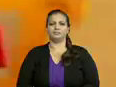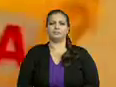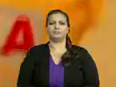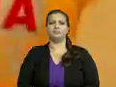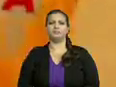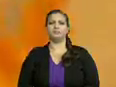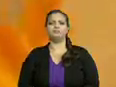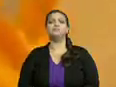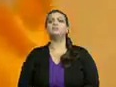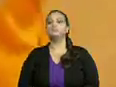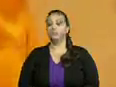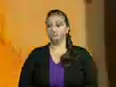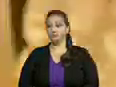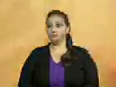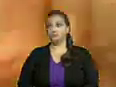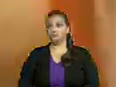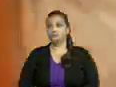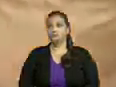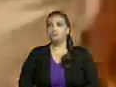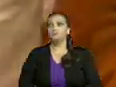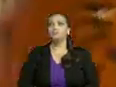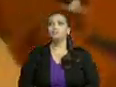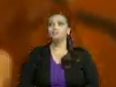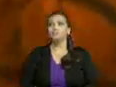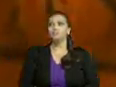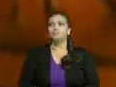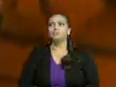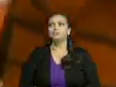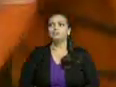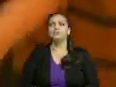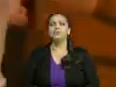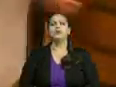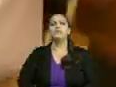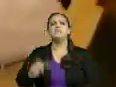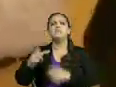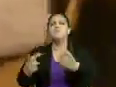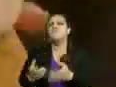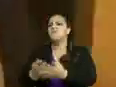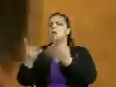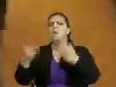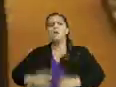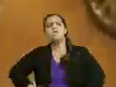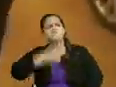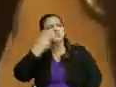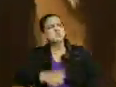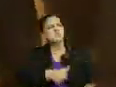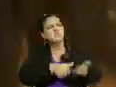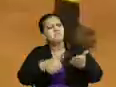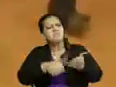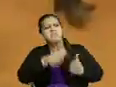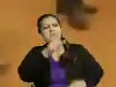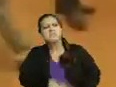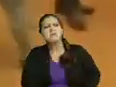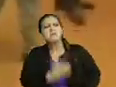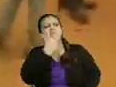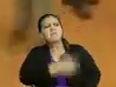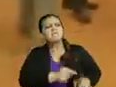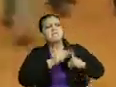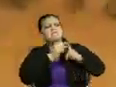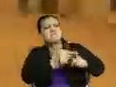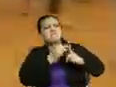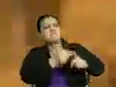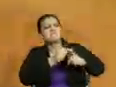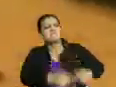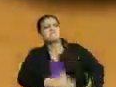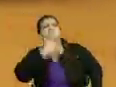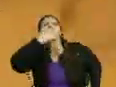australiano. De su parte, los habitantes de ese país, enfurecidos, echan al primer ministro con duros insultos, el cual tuvo que abandonar su